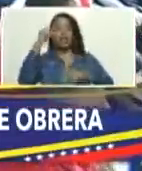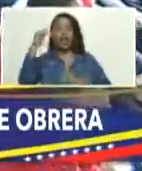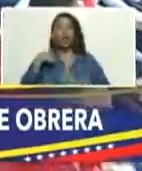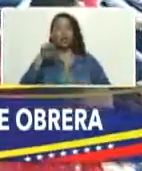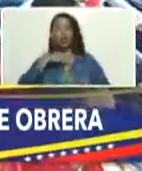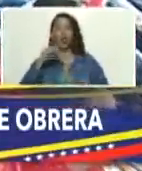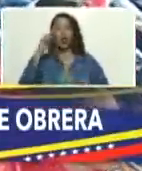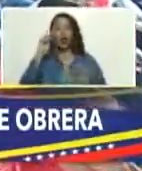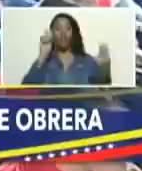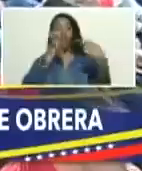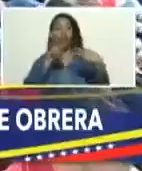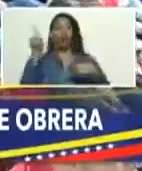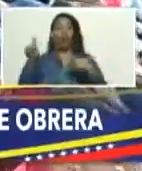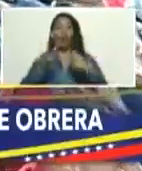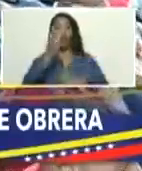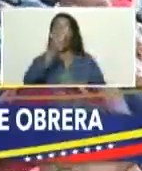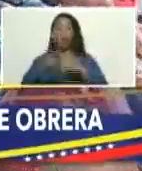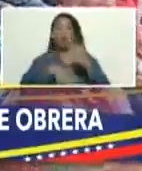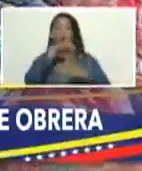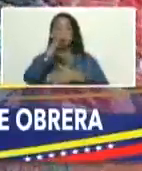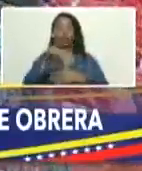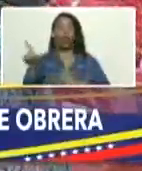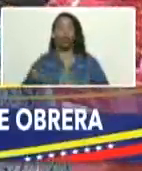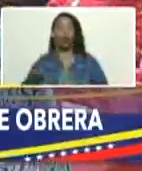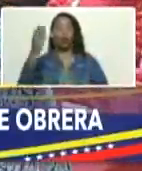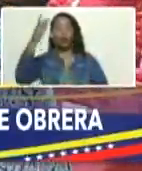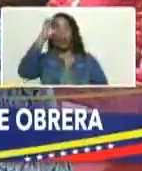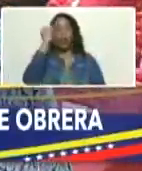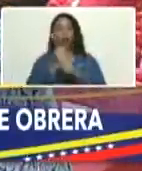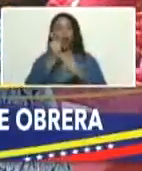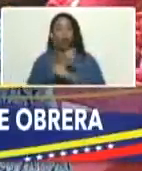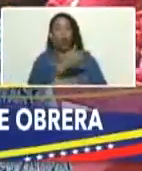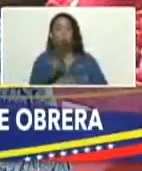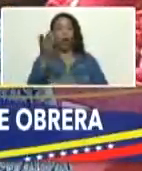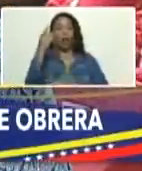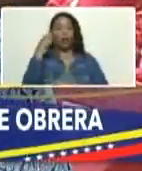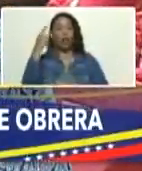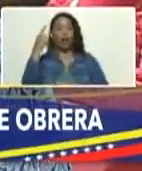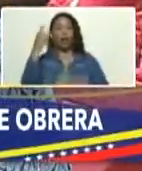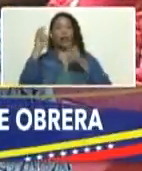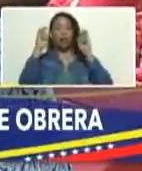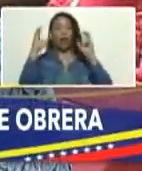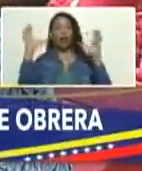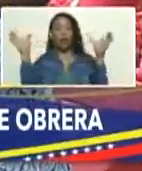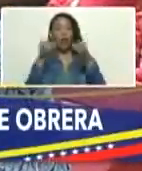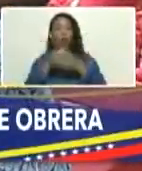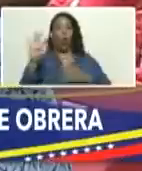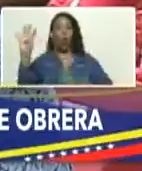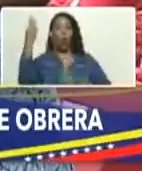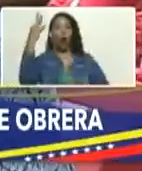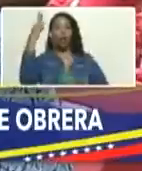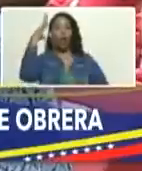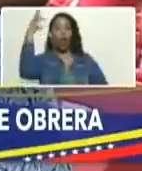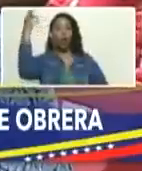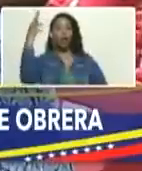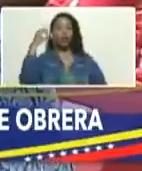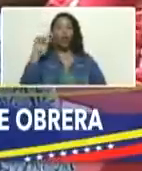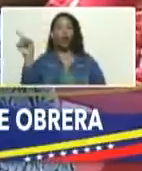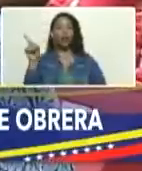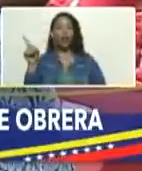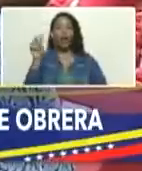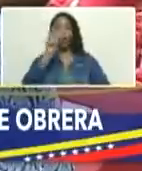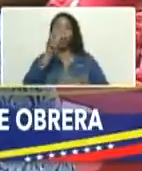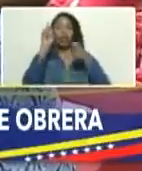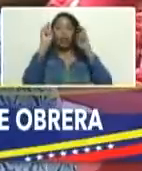estos 2 proyectos vitales de la clase obrera. Fíjense ustedes, productos del Congreso, 4º Congreso, 2 instancias